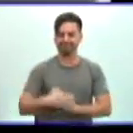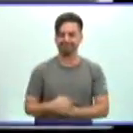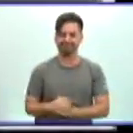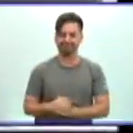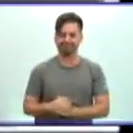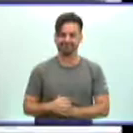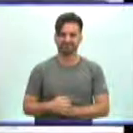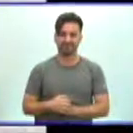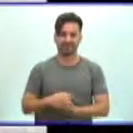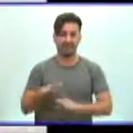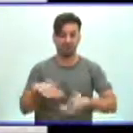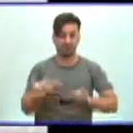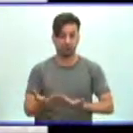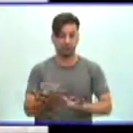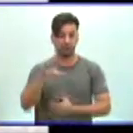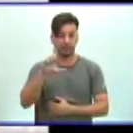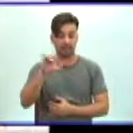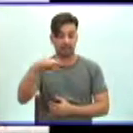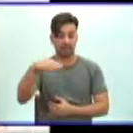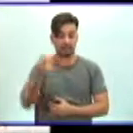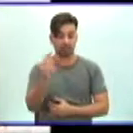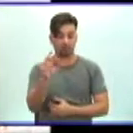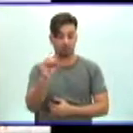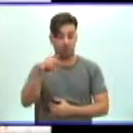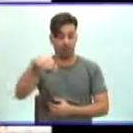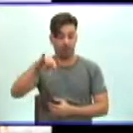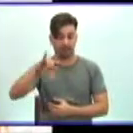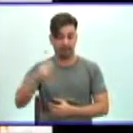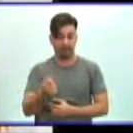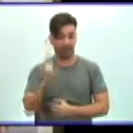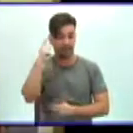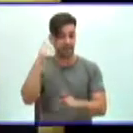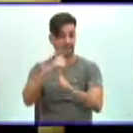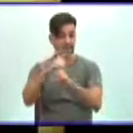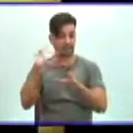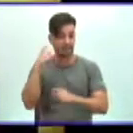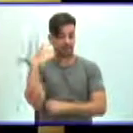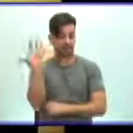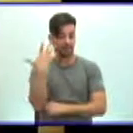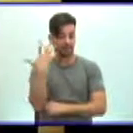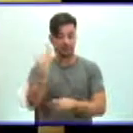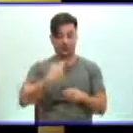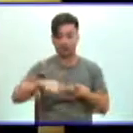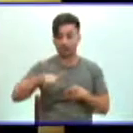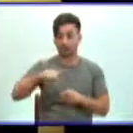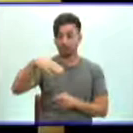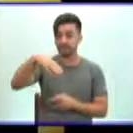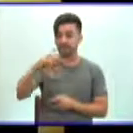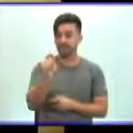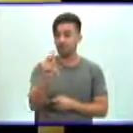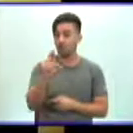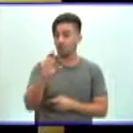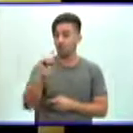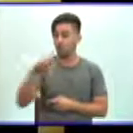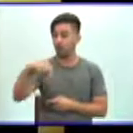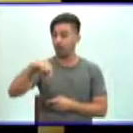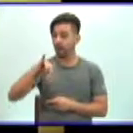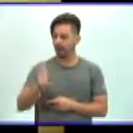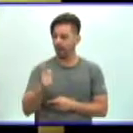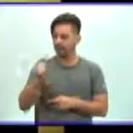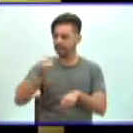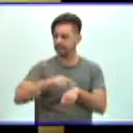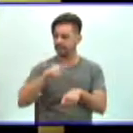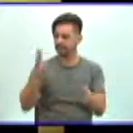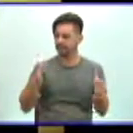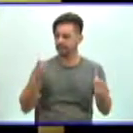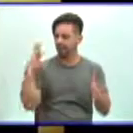ciencia que estudia el clima, mientras que la meteorología se encarga del tiempo. Algunos de los factores que modifican el clima